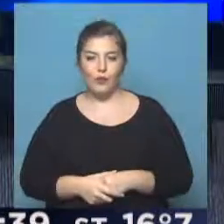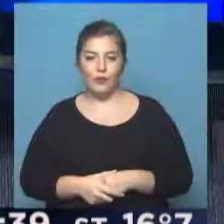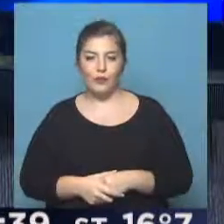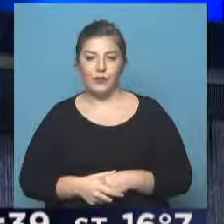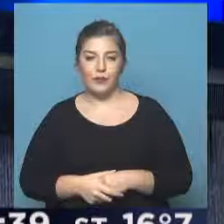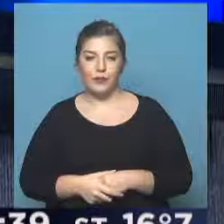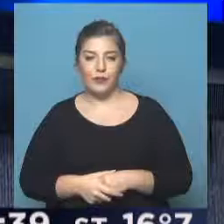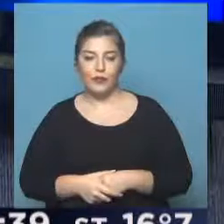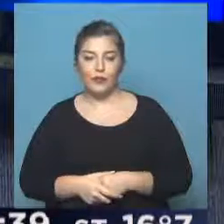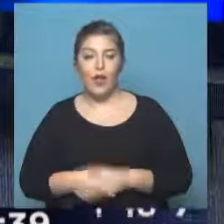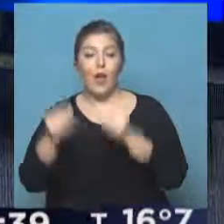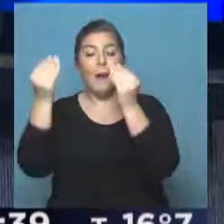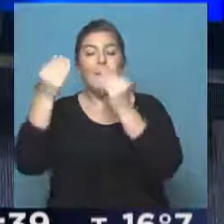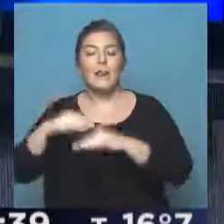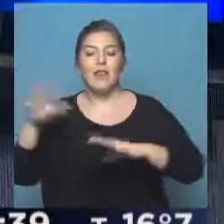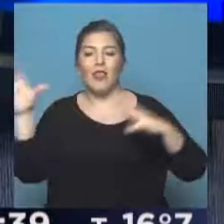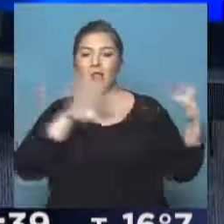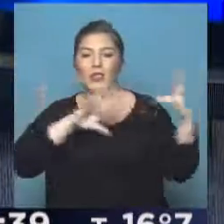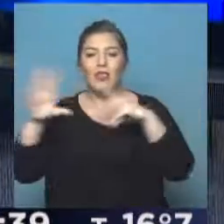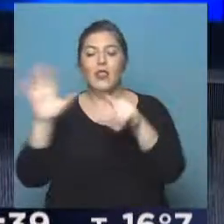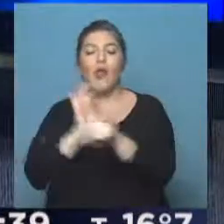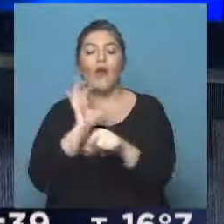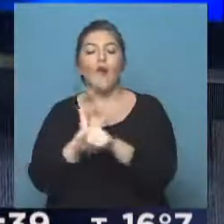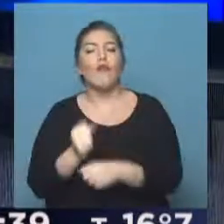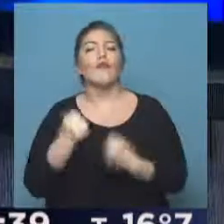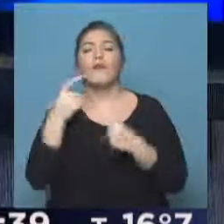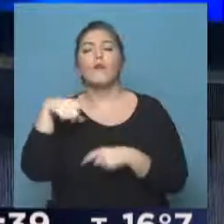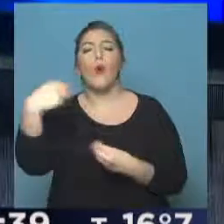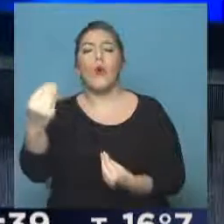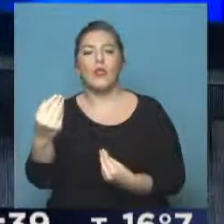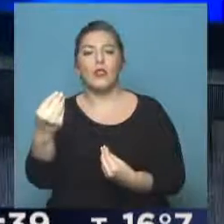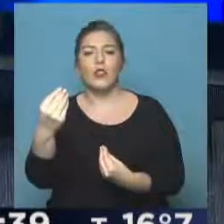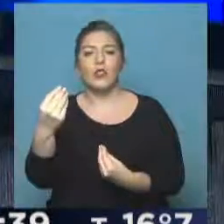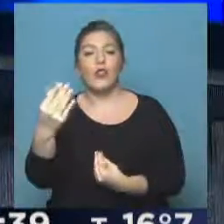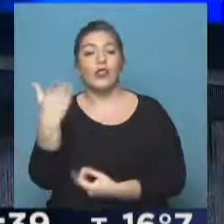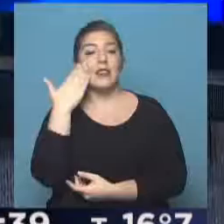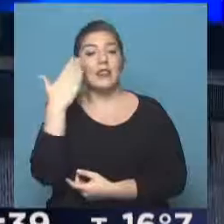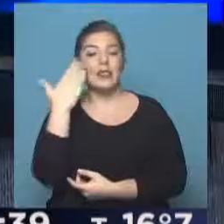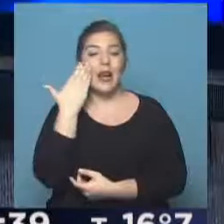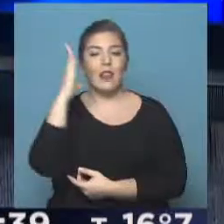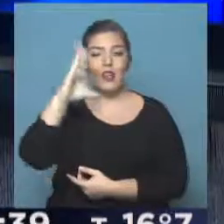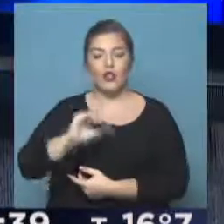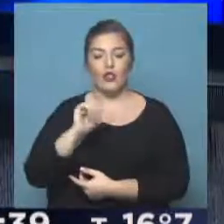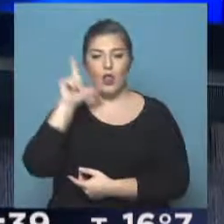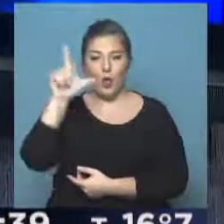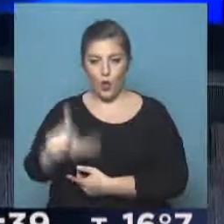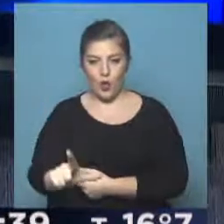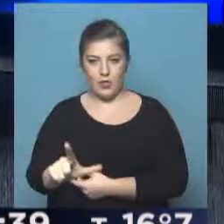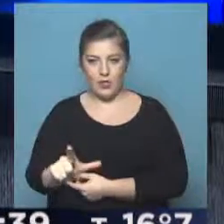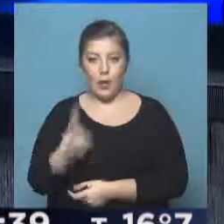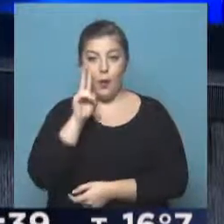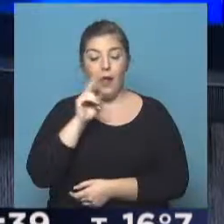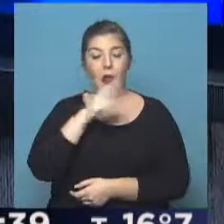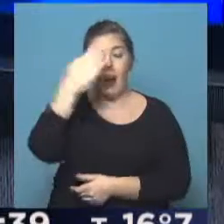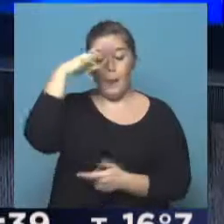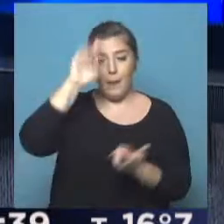la inestabilidad, pero se va a manifestar con fuerza a partir de la tarde de la noche de este lunes. Vean La